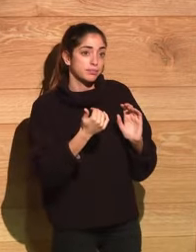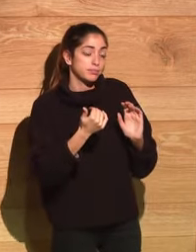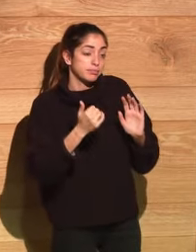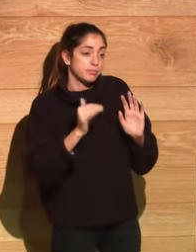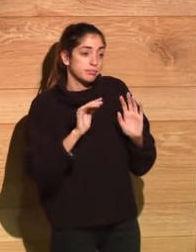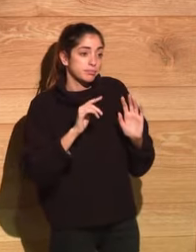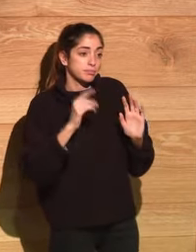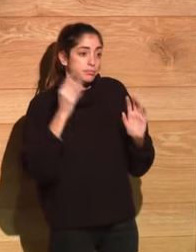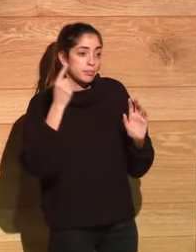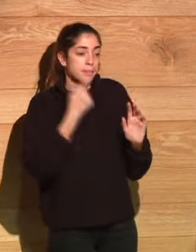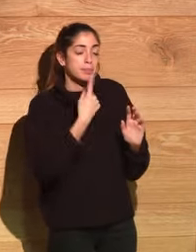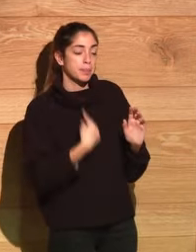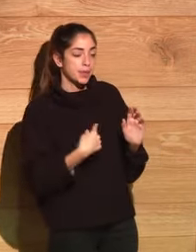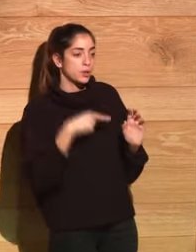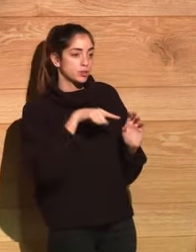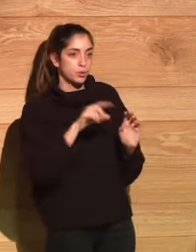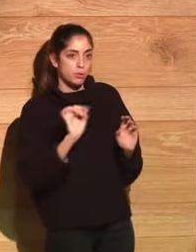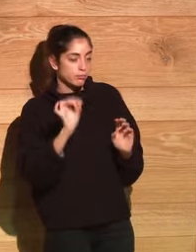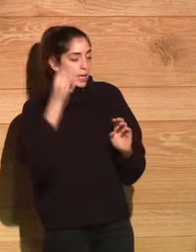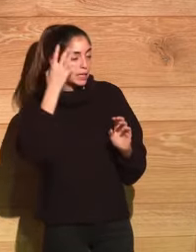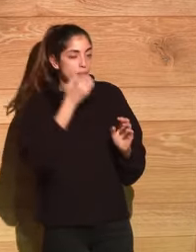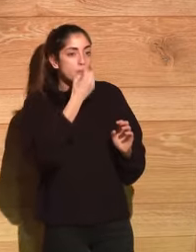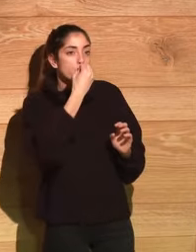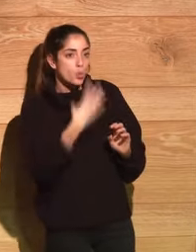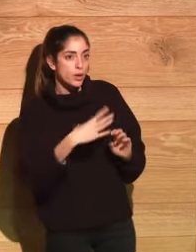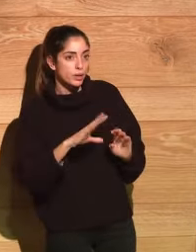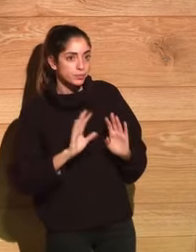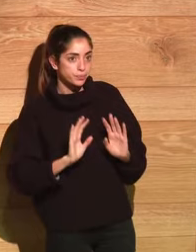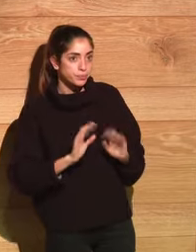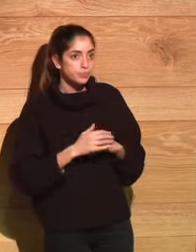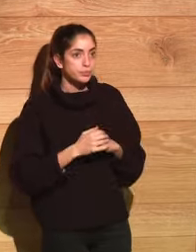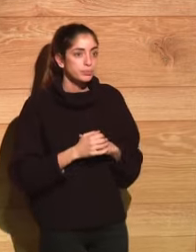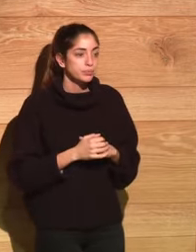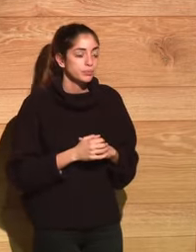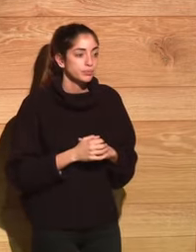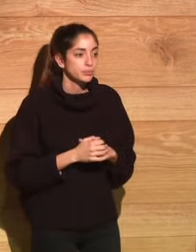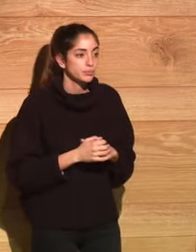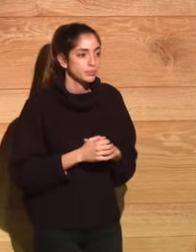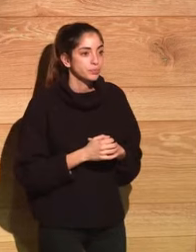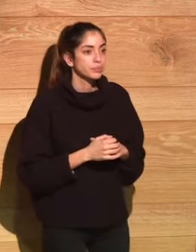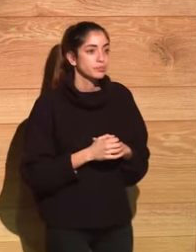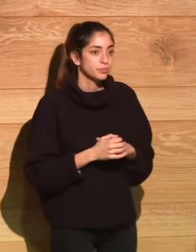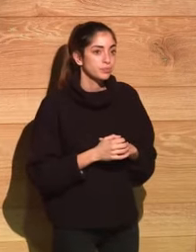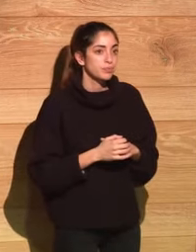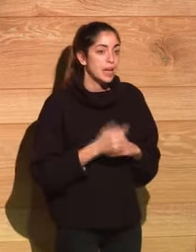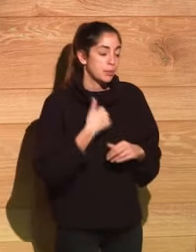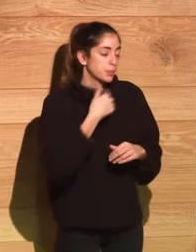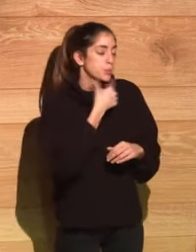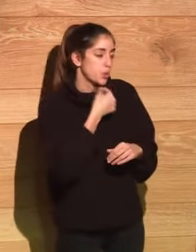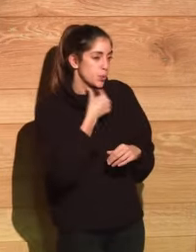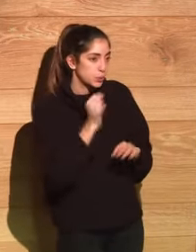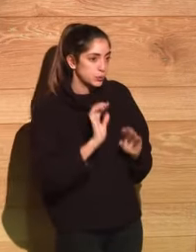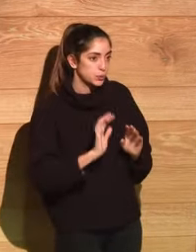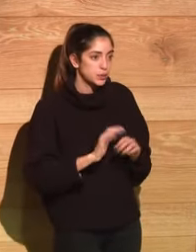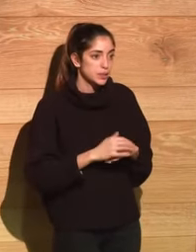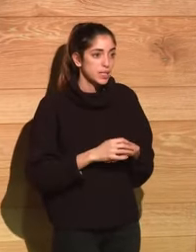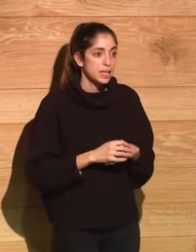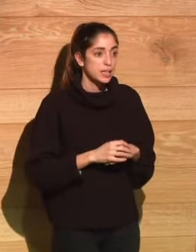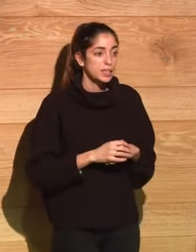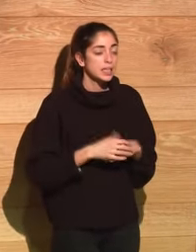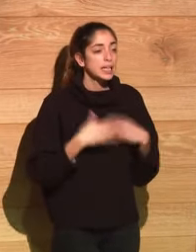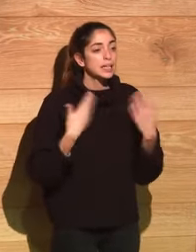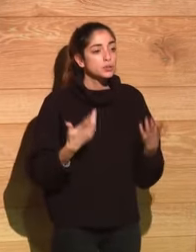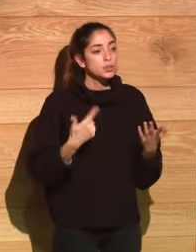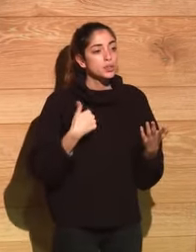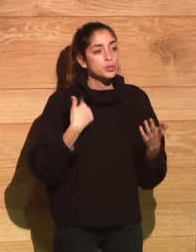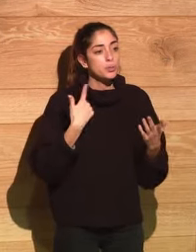bueno, pues, a mí me parece que es así, pero en fin. Me gustaba además, o sea, me da lo mismo, o sea, ¿sabes? O sea, eso de las etimologías. Entonces,